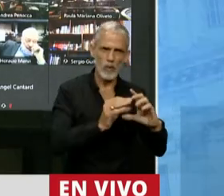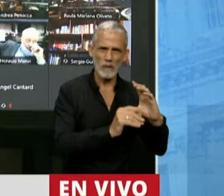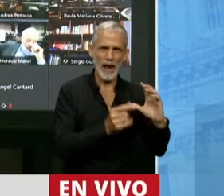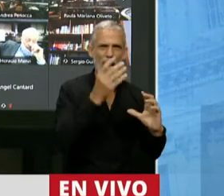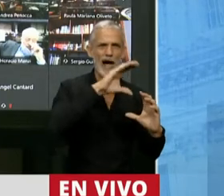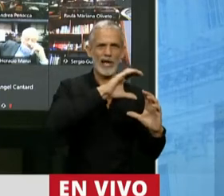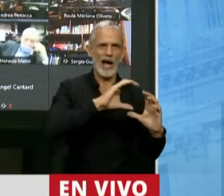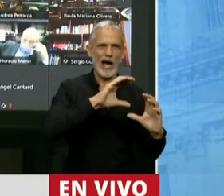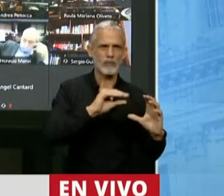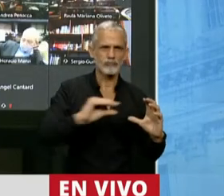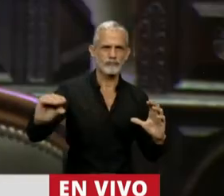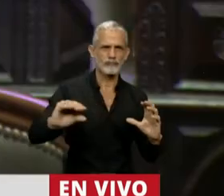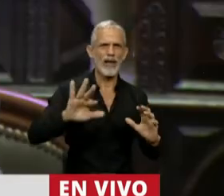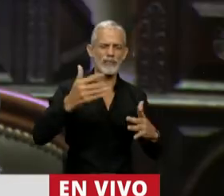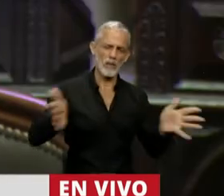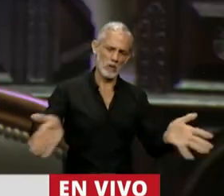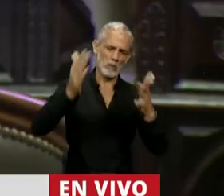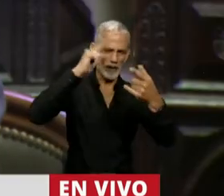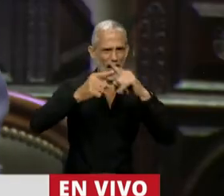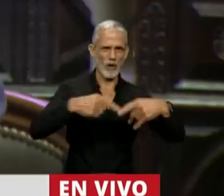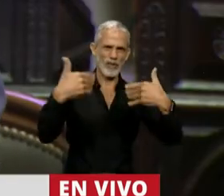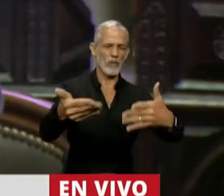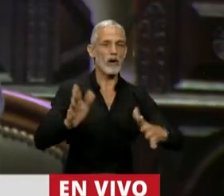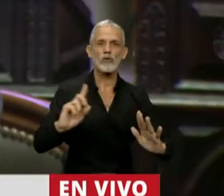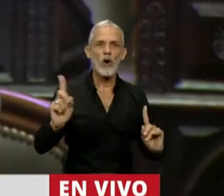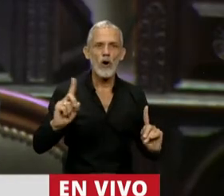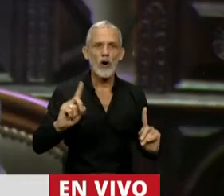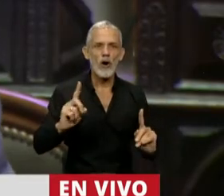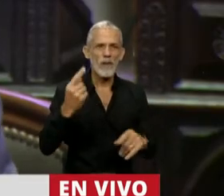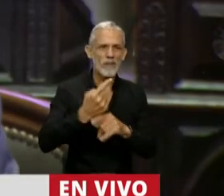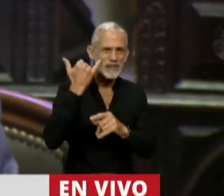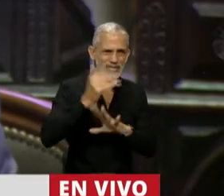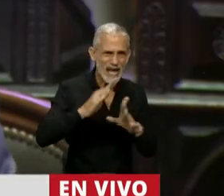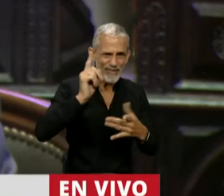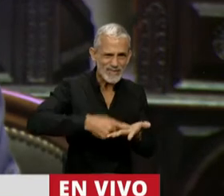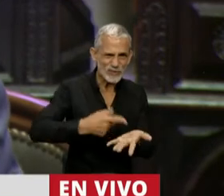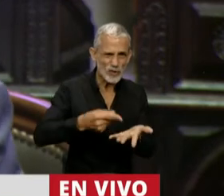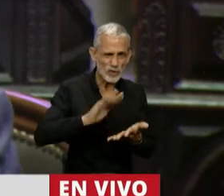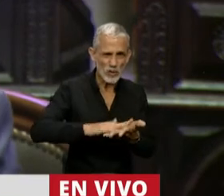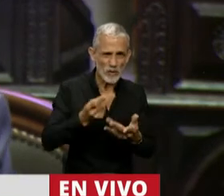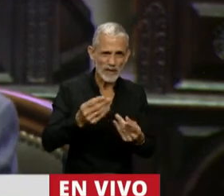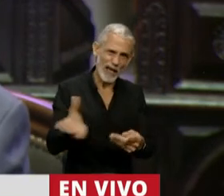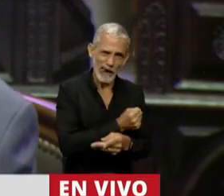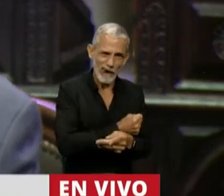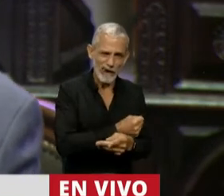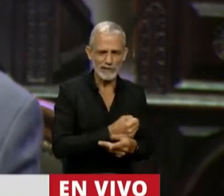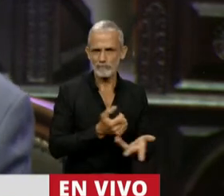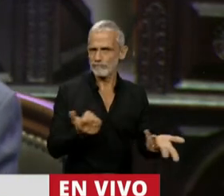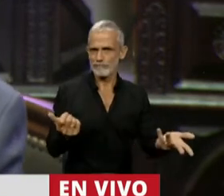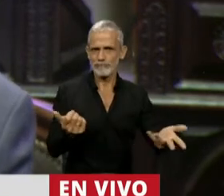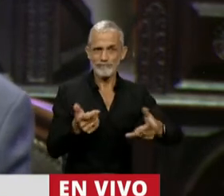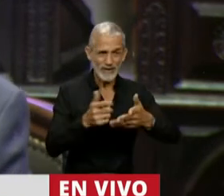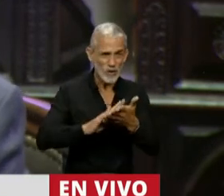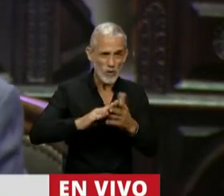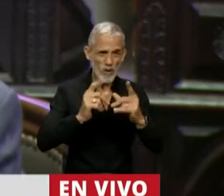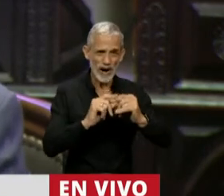ciudad. Y dice, después vayan y pónganse de acuerdo, pero ya está tomada la decisión de la rebaja. Decisión que queda plasmada en el